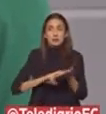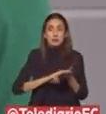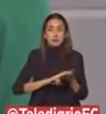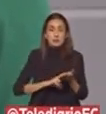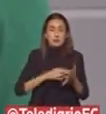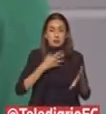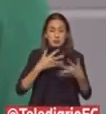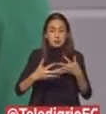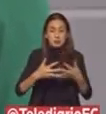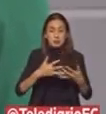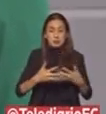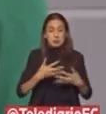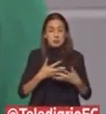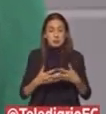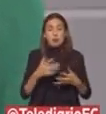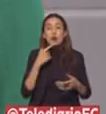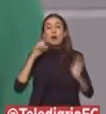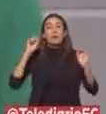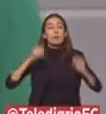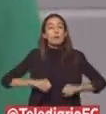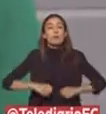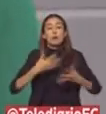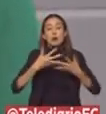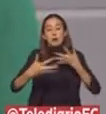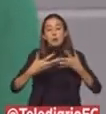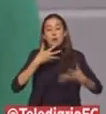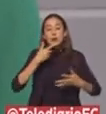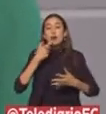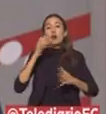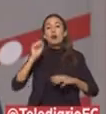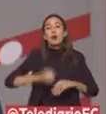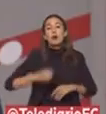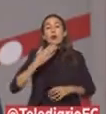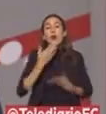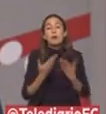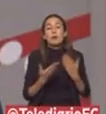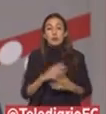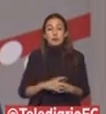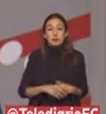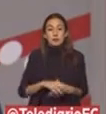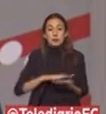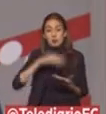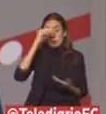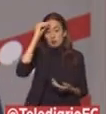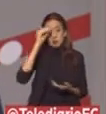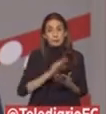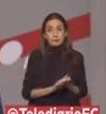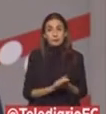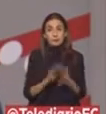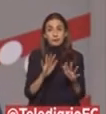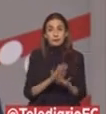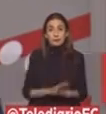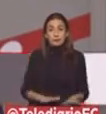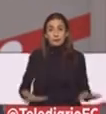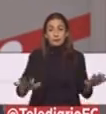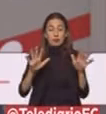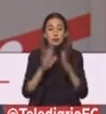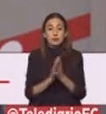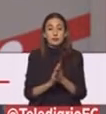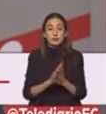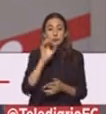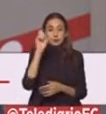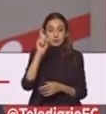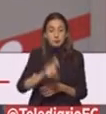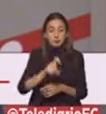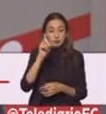de transparencia que podemos aprender en lucha contra la corrupción bueno en términos de seguridad efectivamente como decía